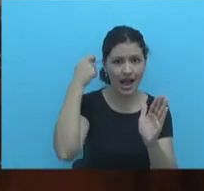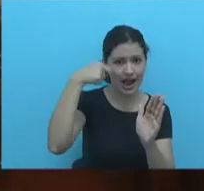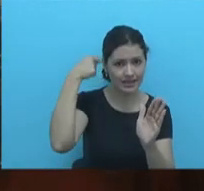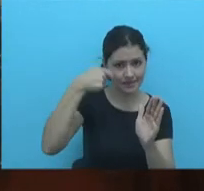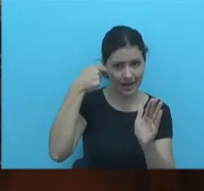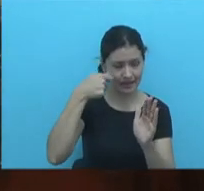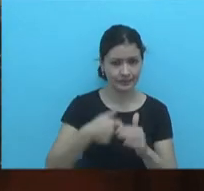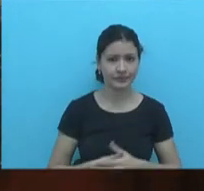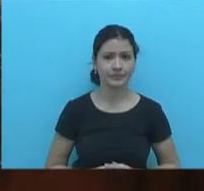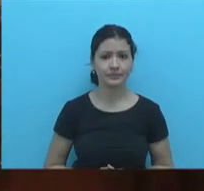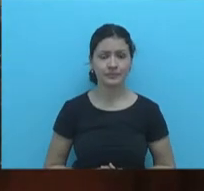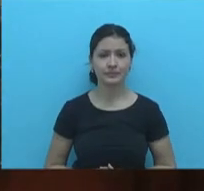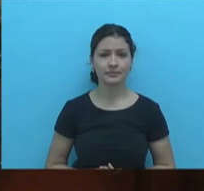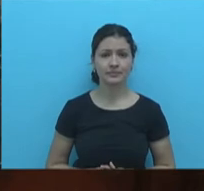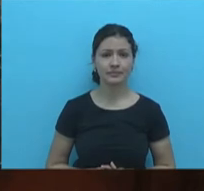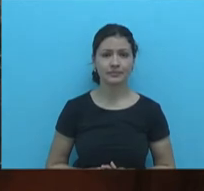Sí.